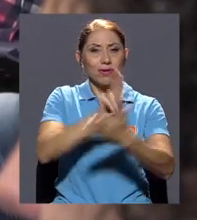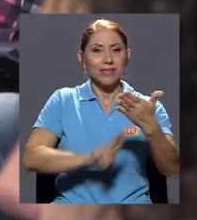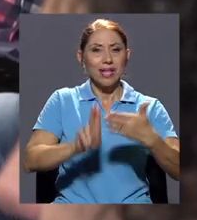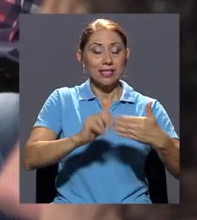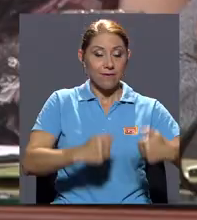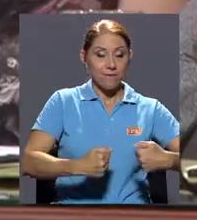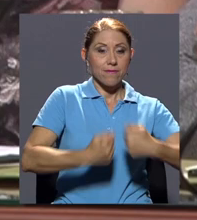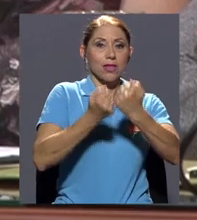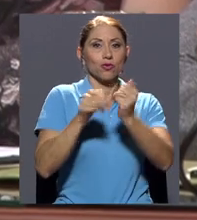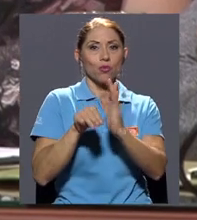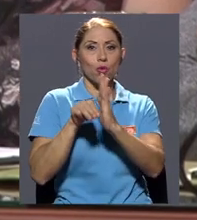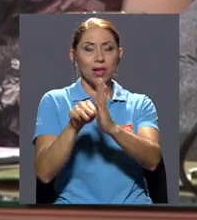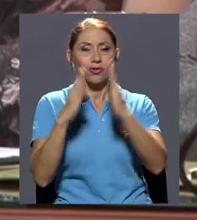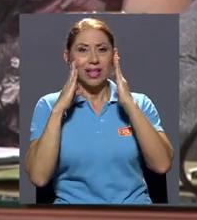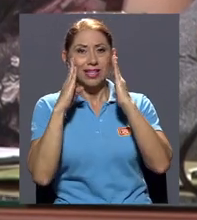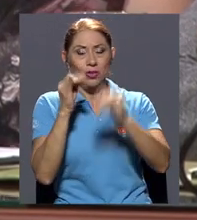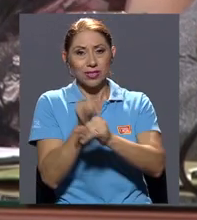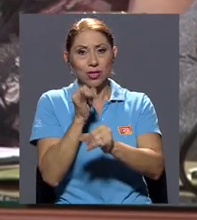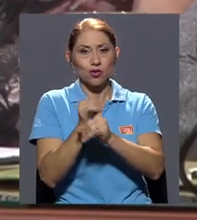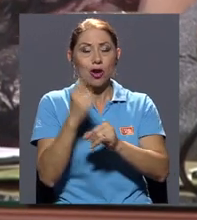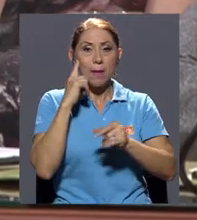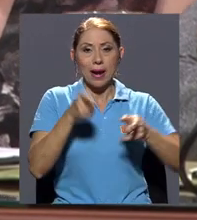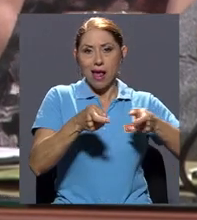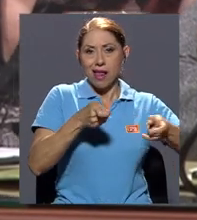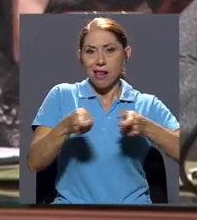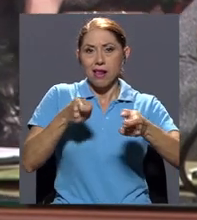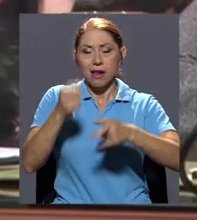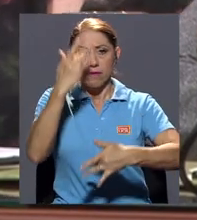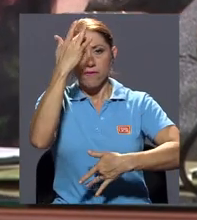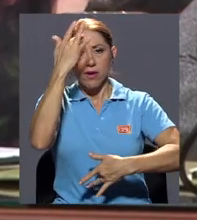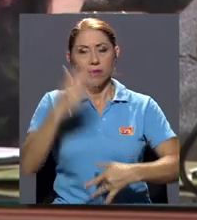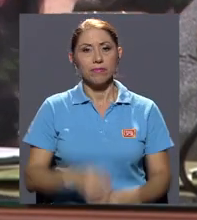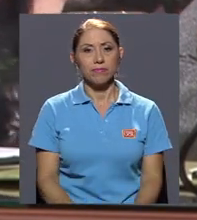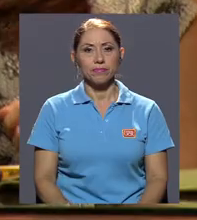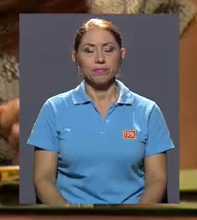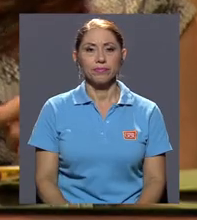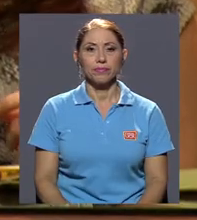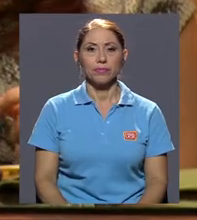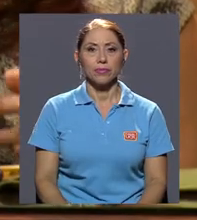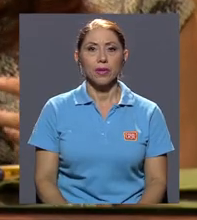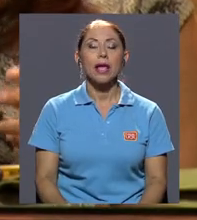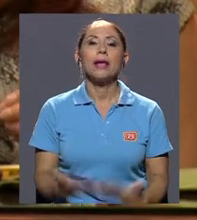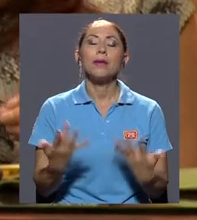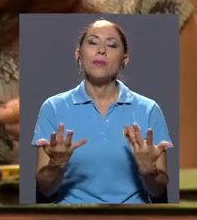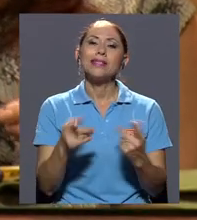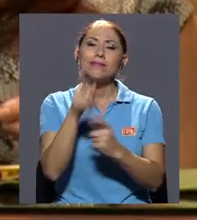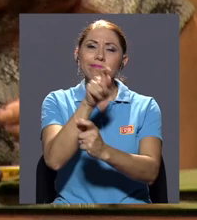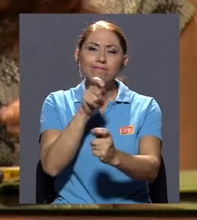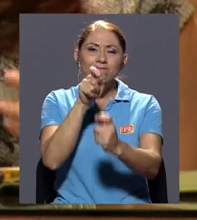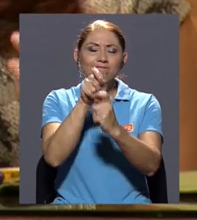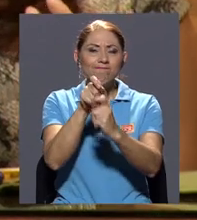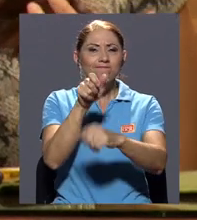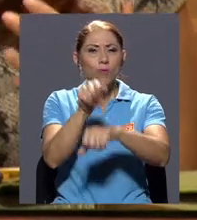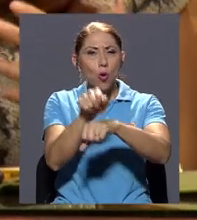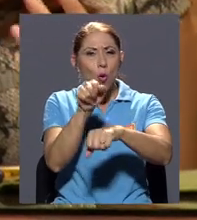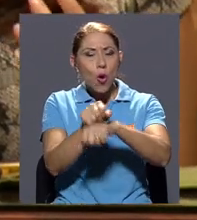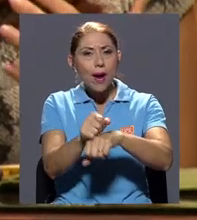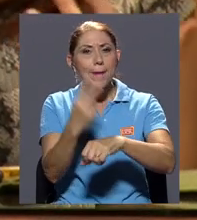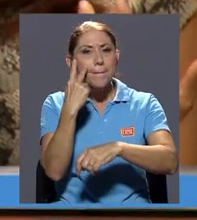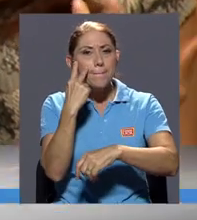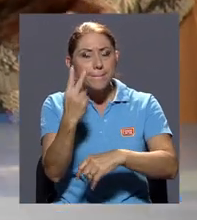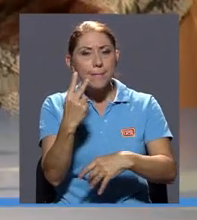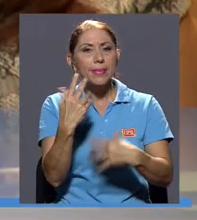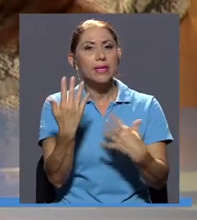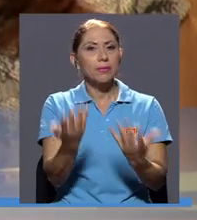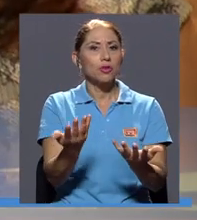atención institucional para el manejo de estas enfermedades. Vemos concretamente que